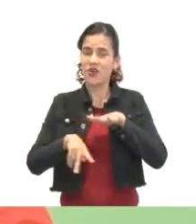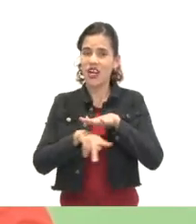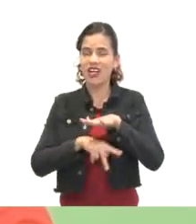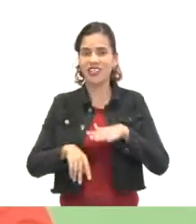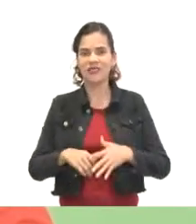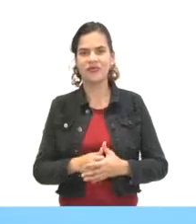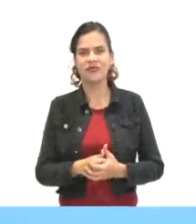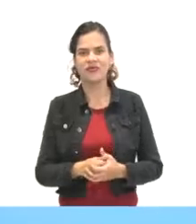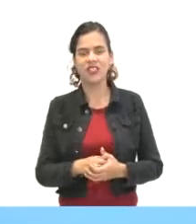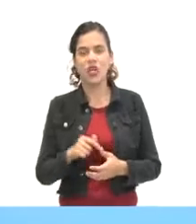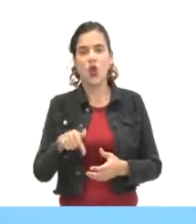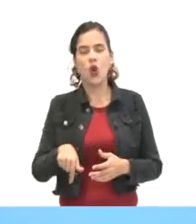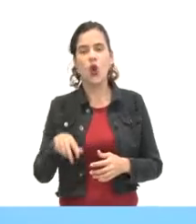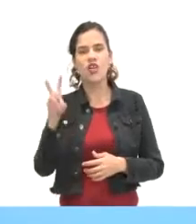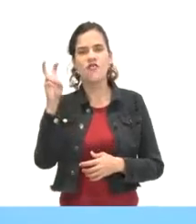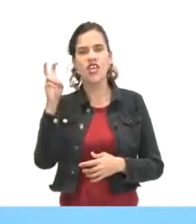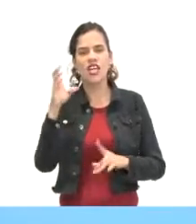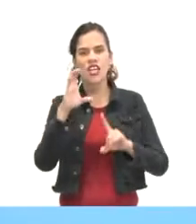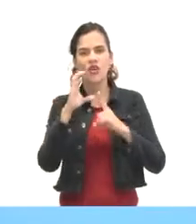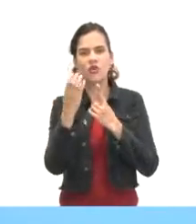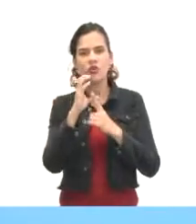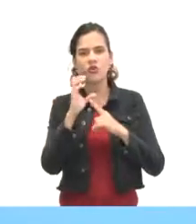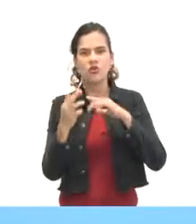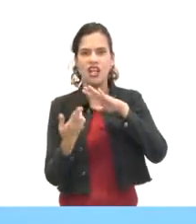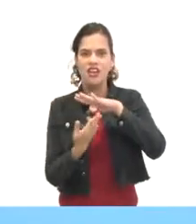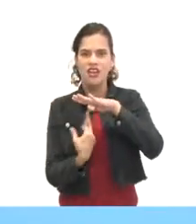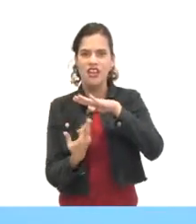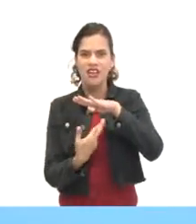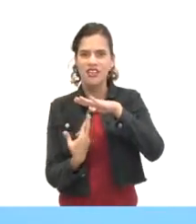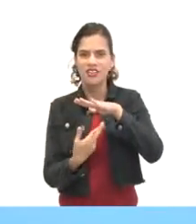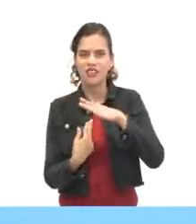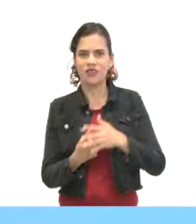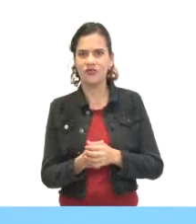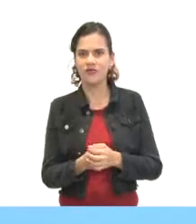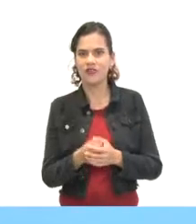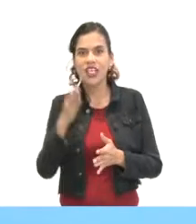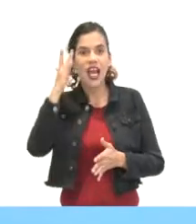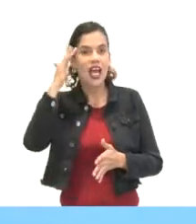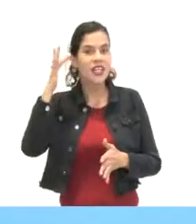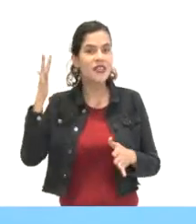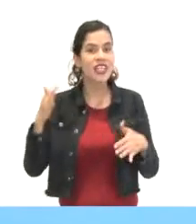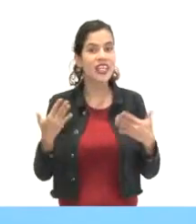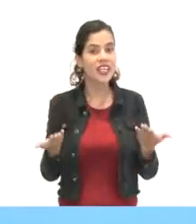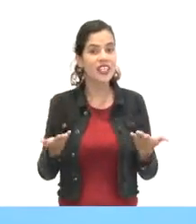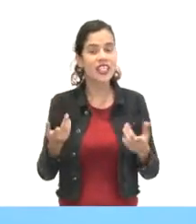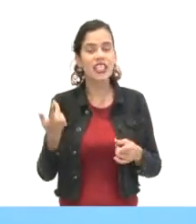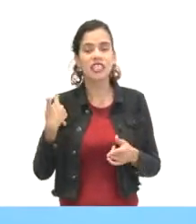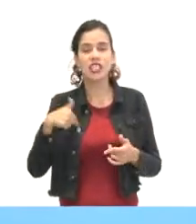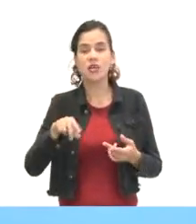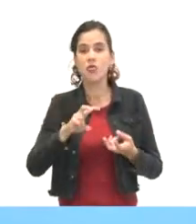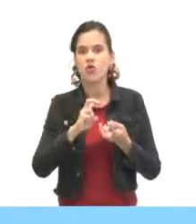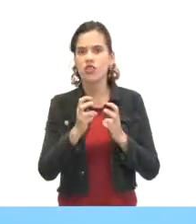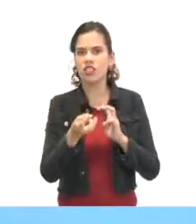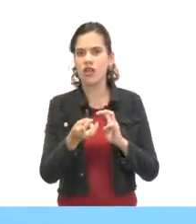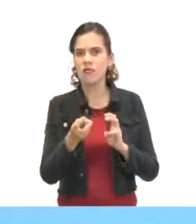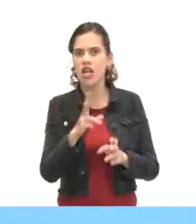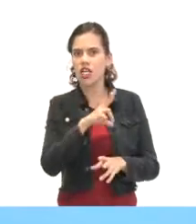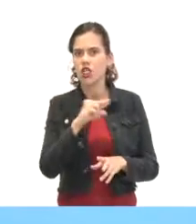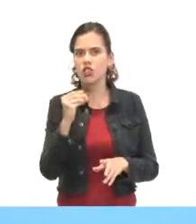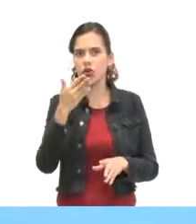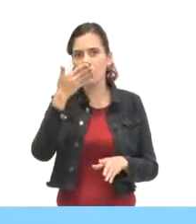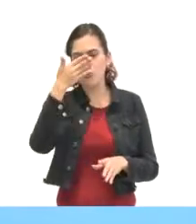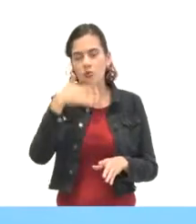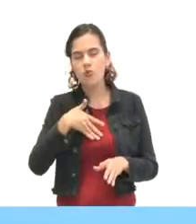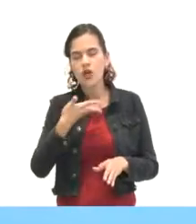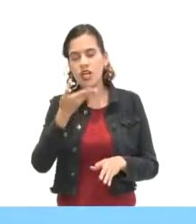Y bueno, hoy viernes de cultura y recreación, adivinen qué, tenemos un tema que no puede pasar